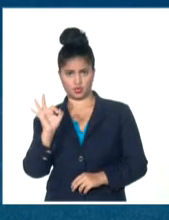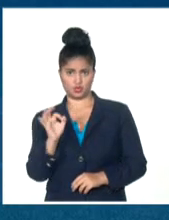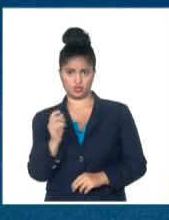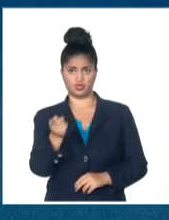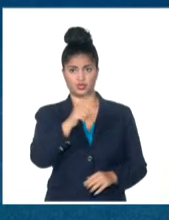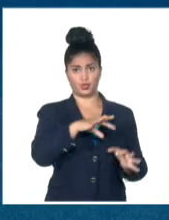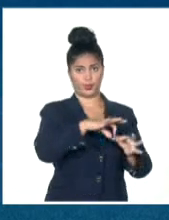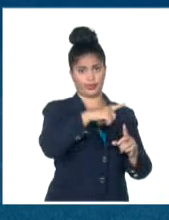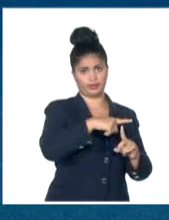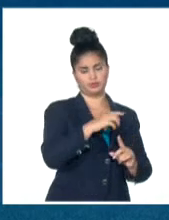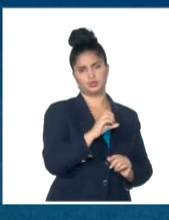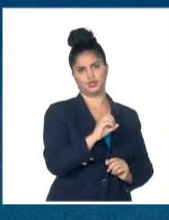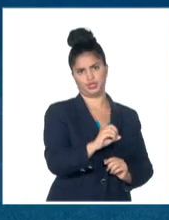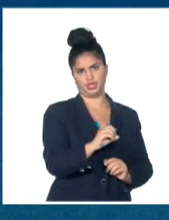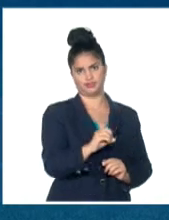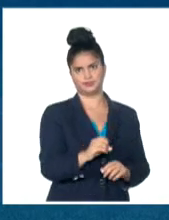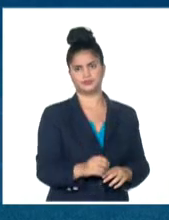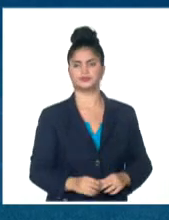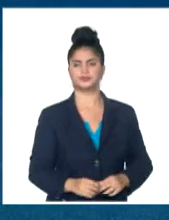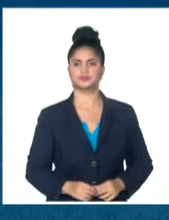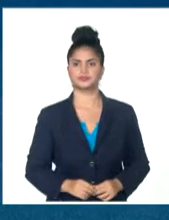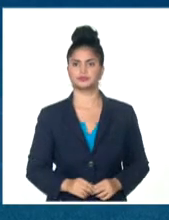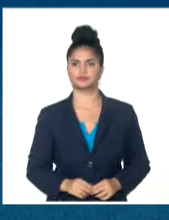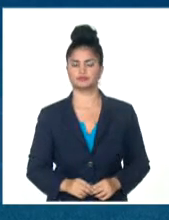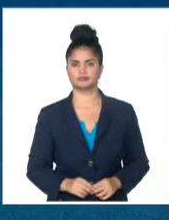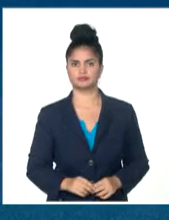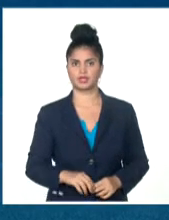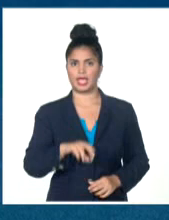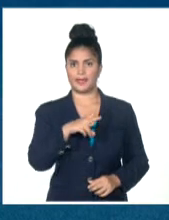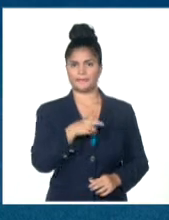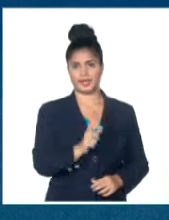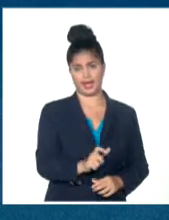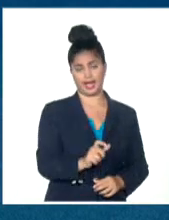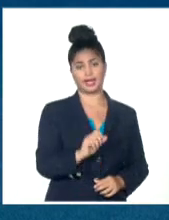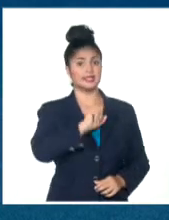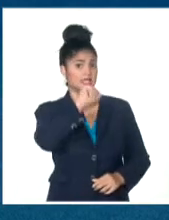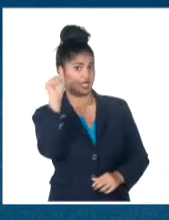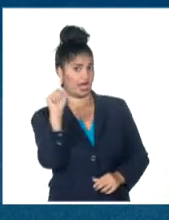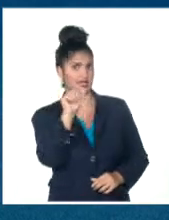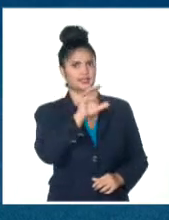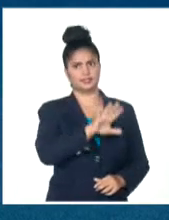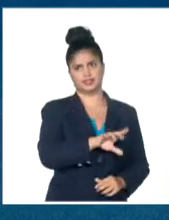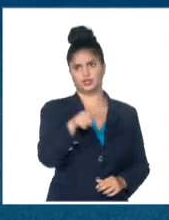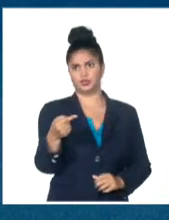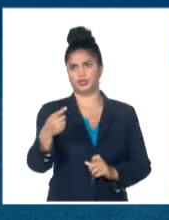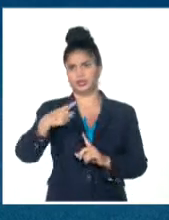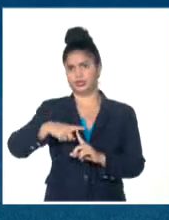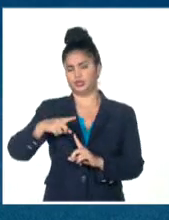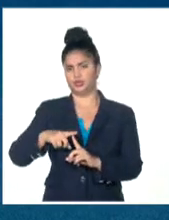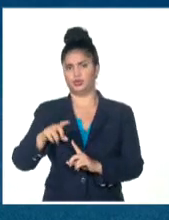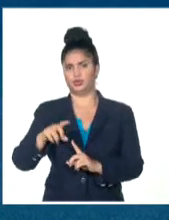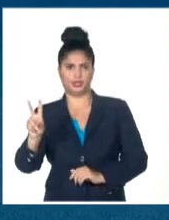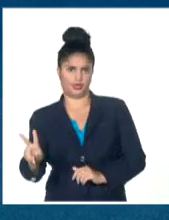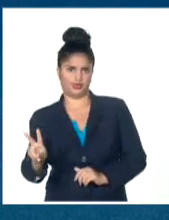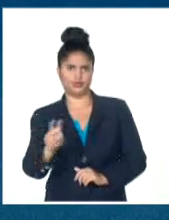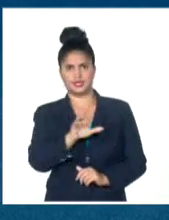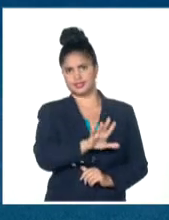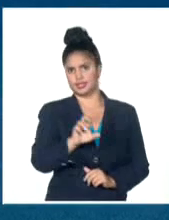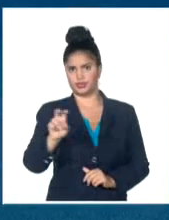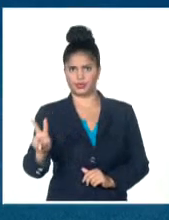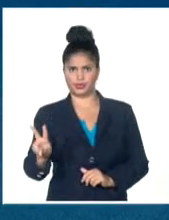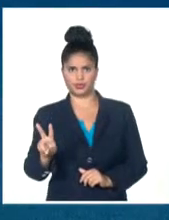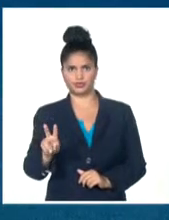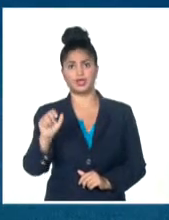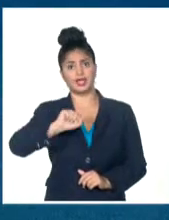Jordan Manduley se fue de 4-2 y 3 empujadas. Villacara ganó el sellado de ayer a las Tunas 5-2 con cuadrangular clave de